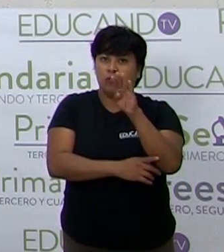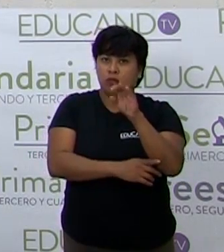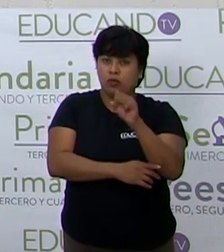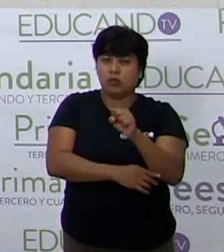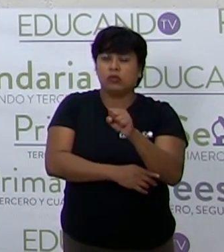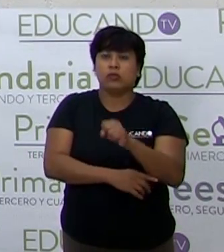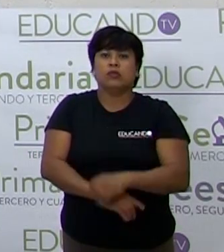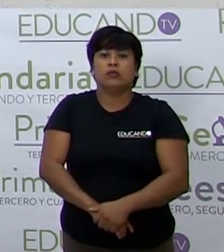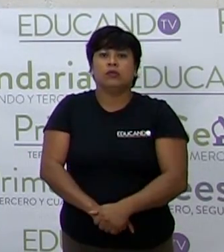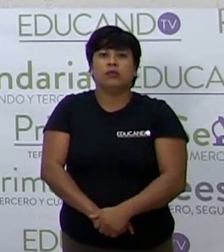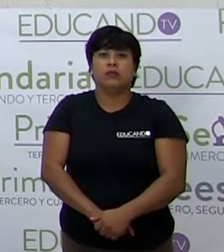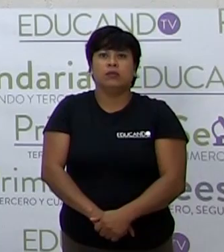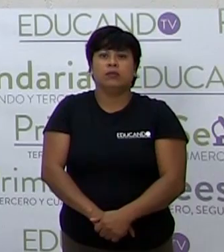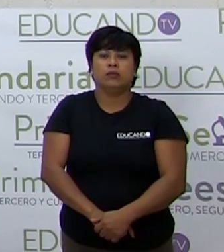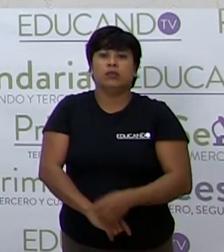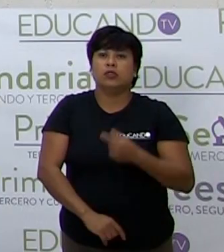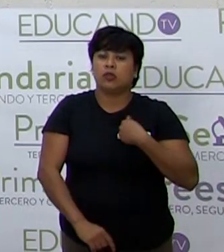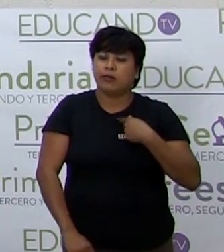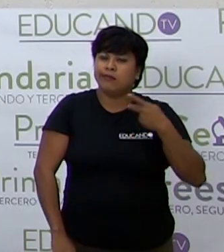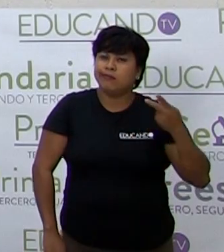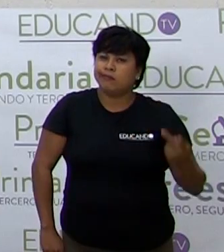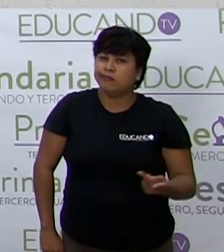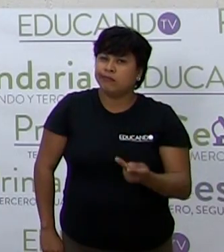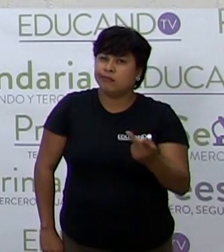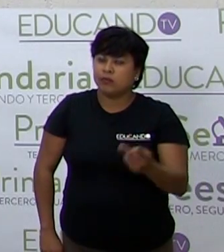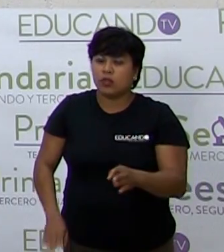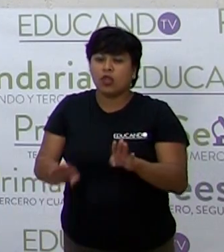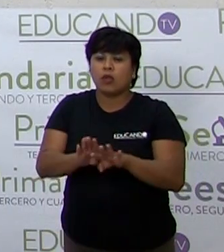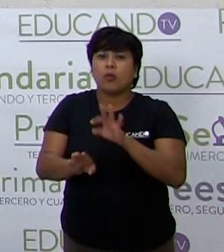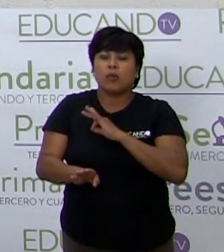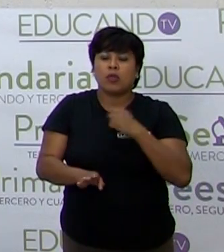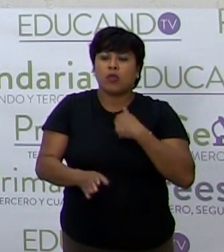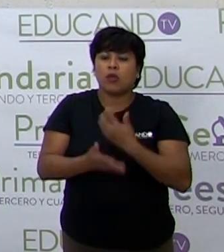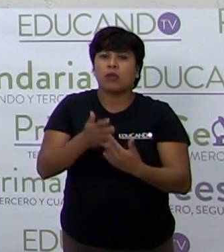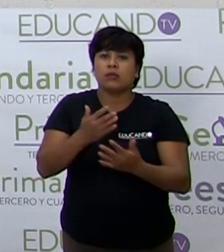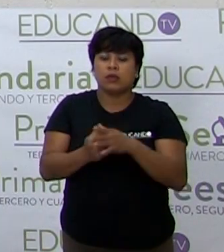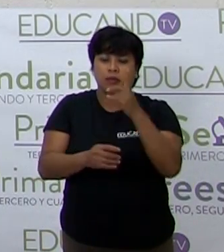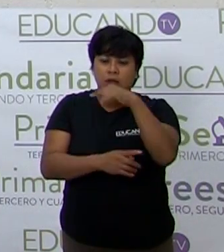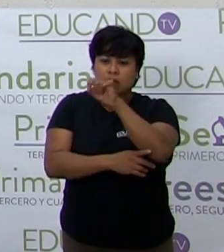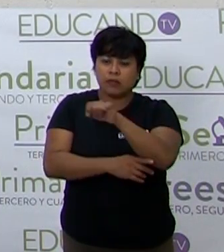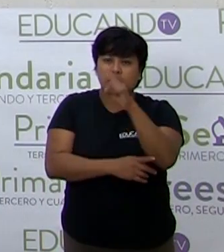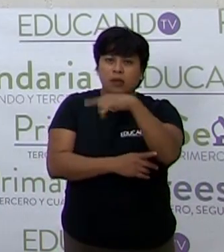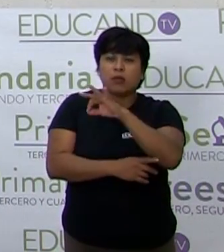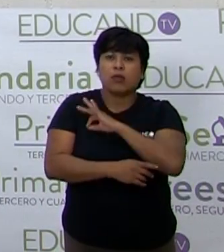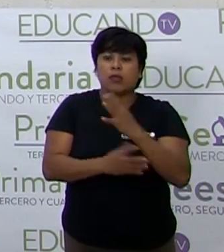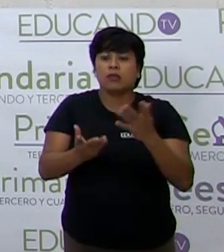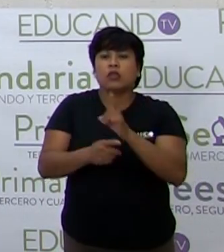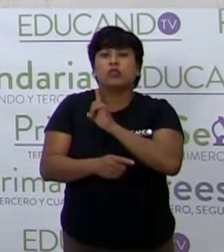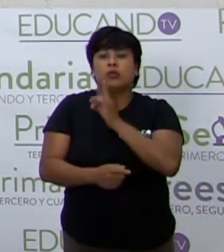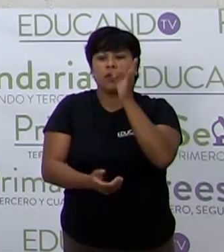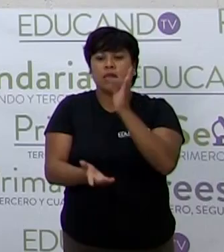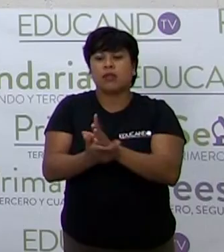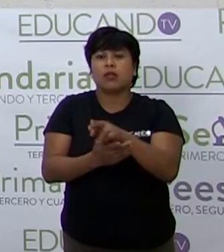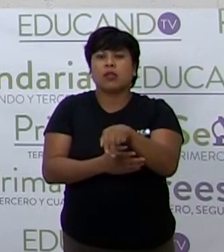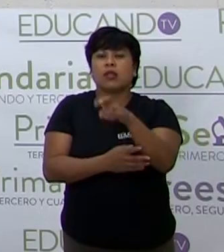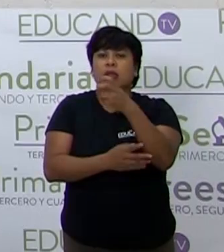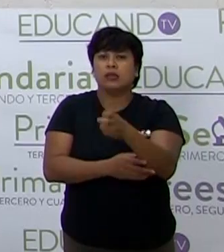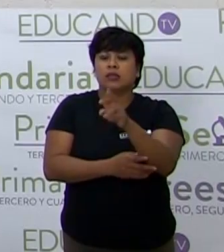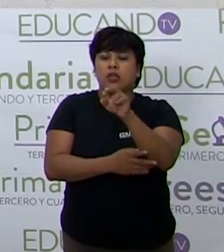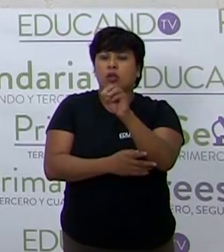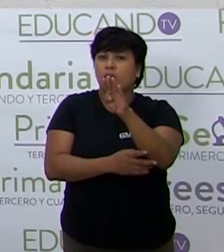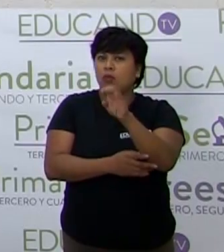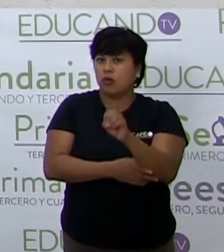niñas. La pregunta es, ¿cómo puedo construir una fórmula que me ayude a calcular solamente el área de este